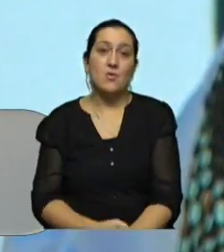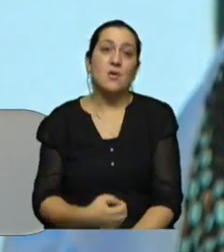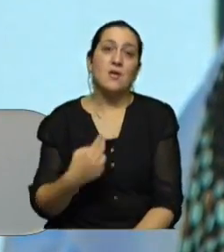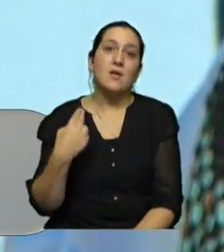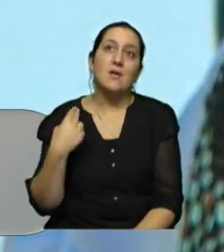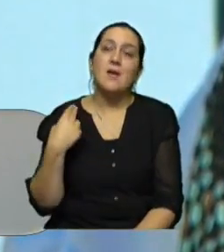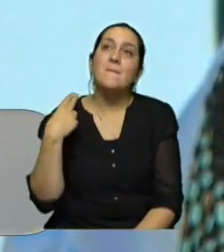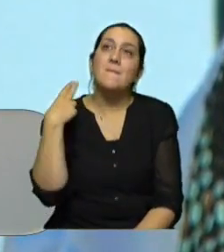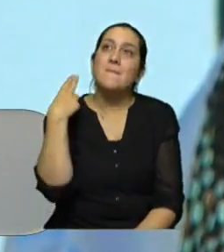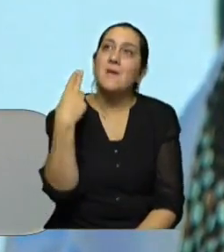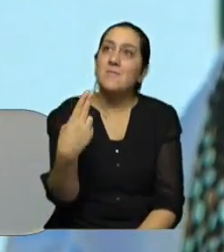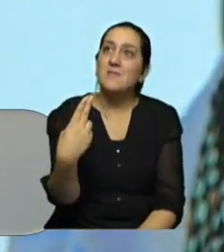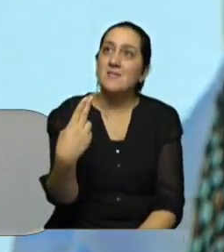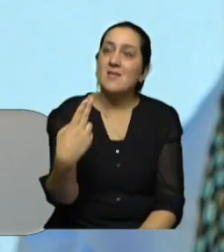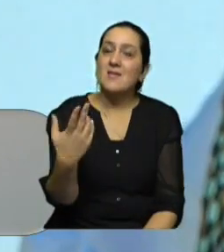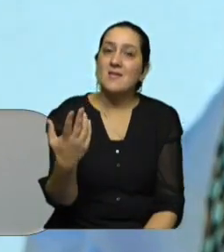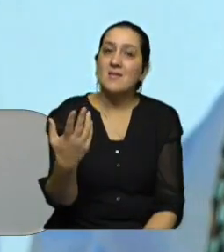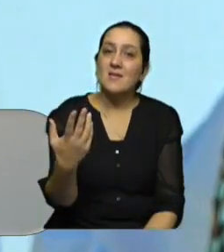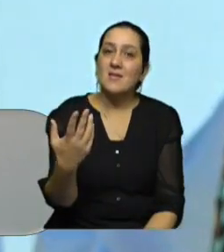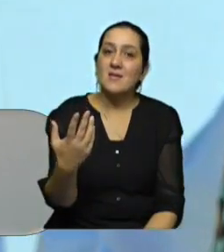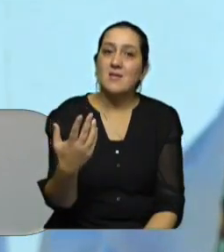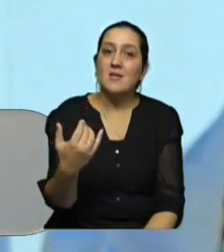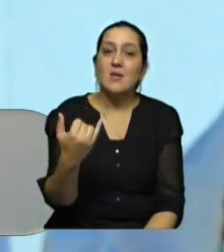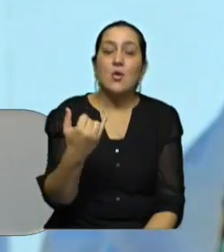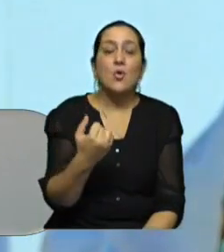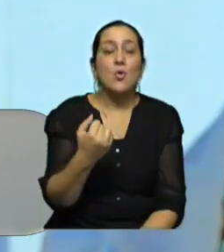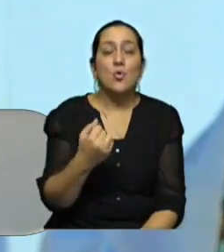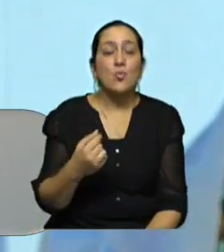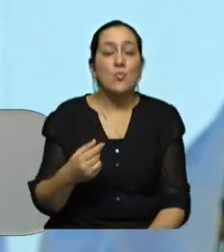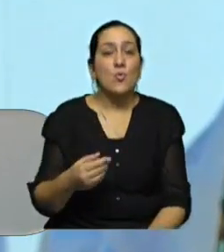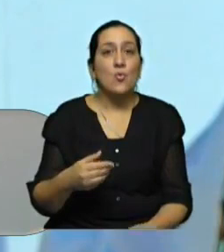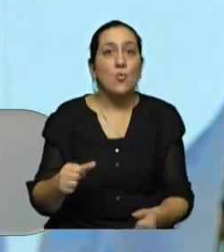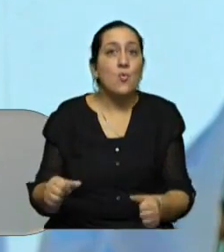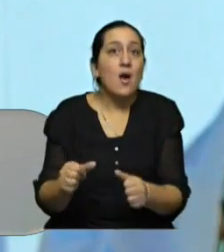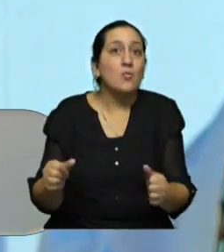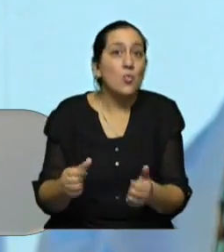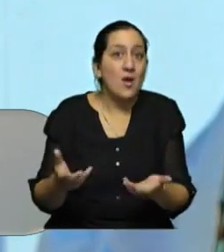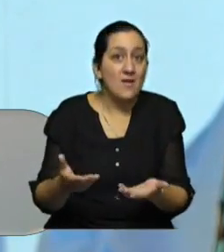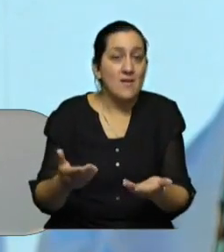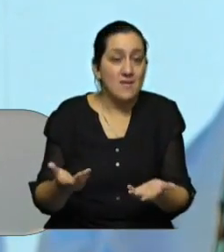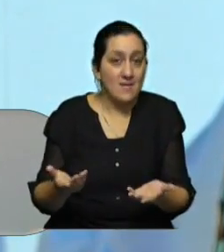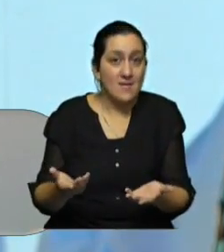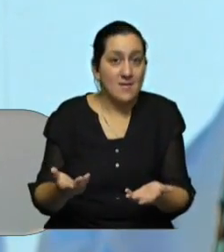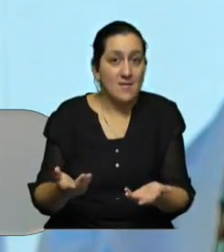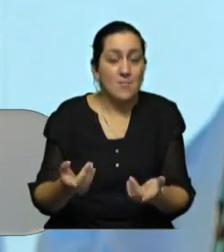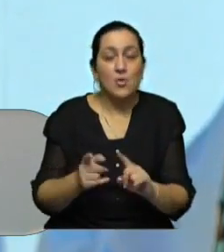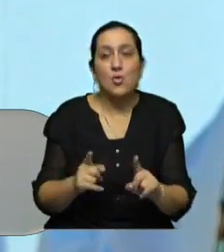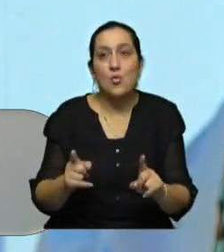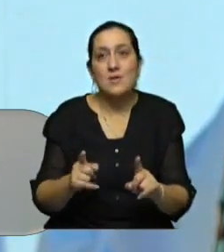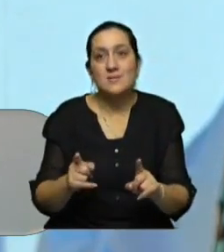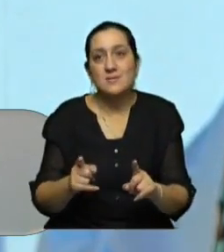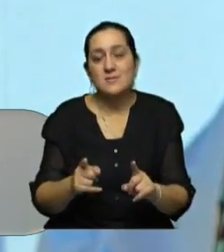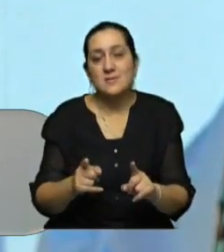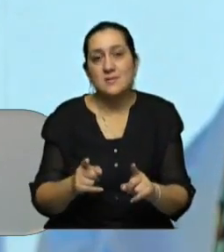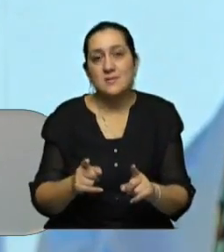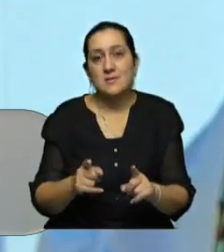como posicionarse frente a su comunidad de maneras distintas, porque no es solamente darle una nueva explicación a la realidad,